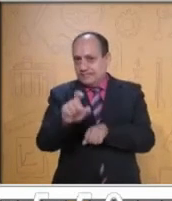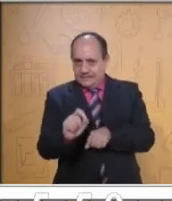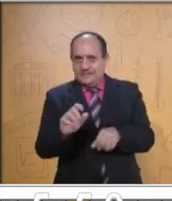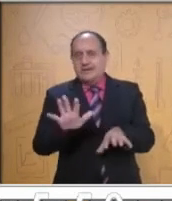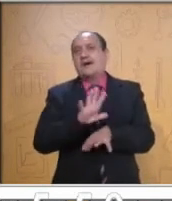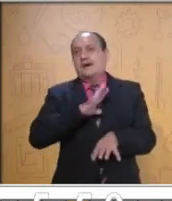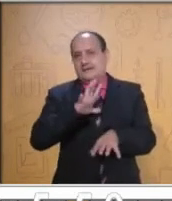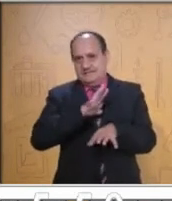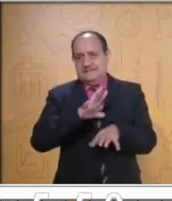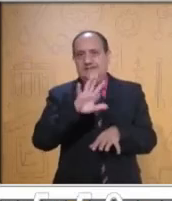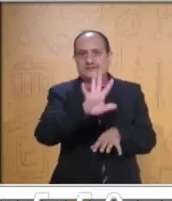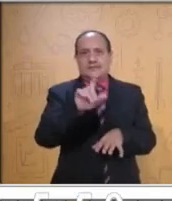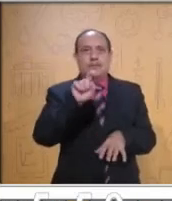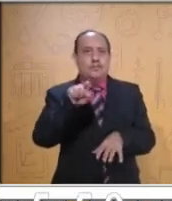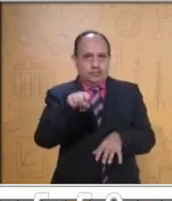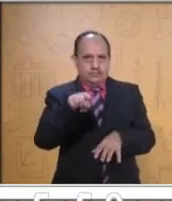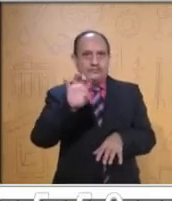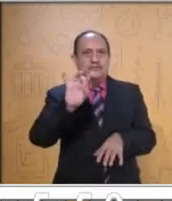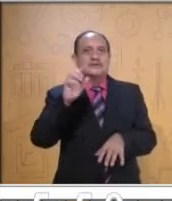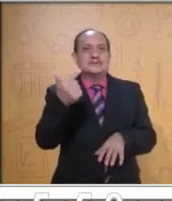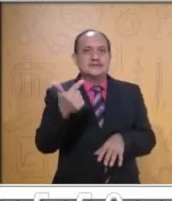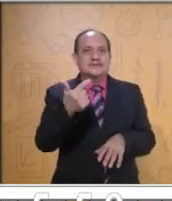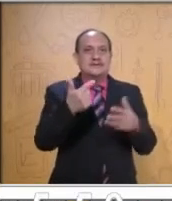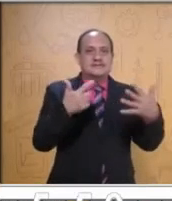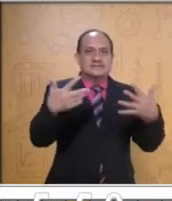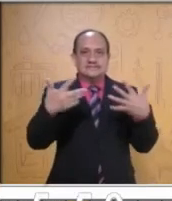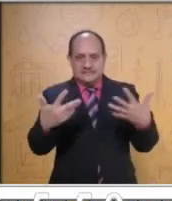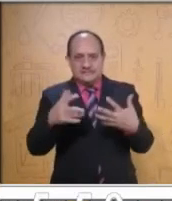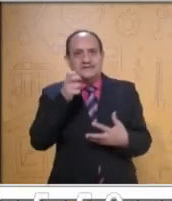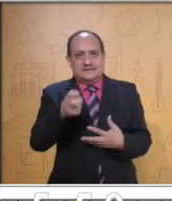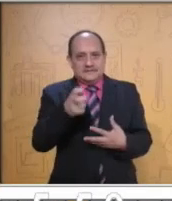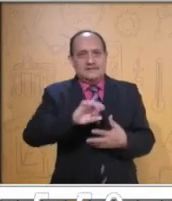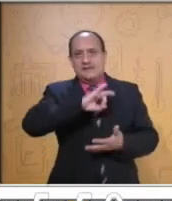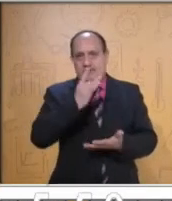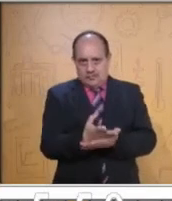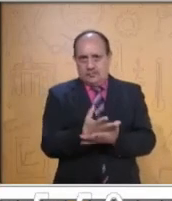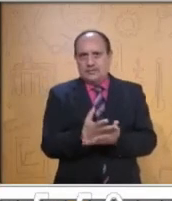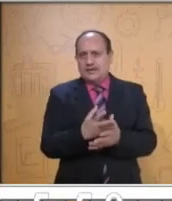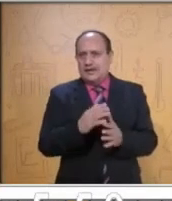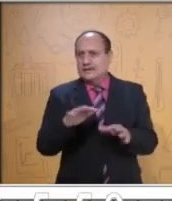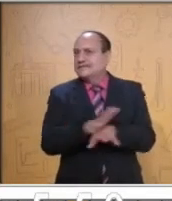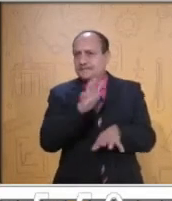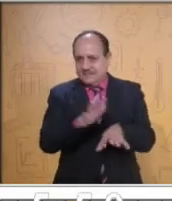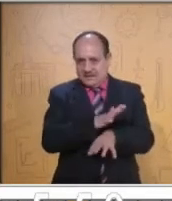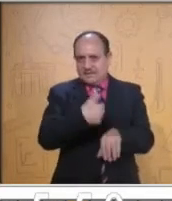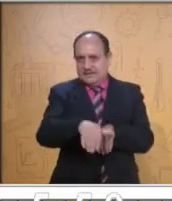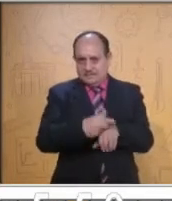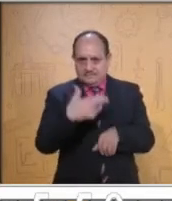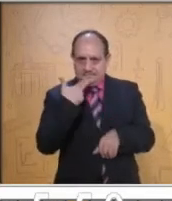que 5.37, 5 y 5, por lo tanto, la única que se afecta es